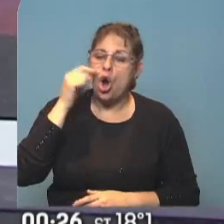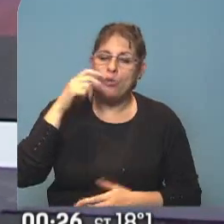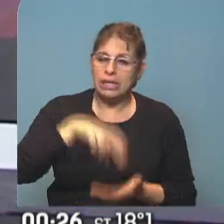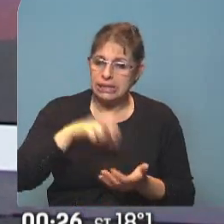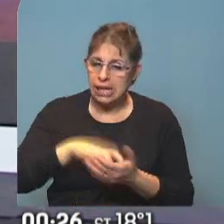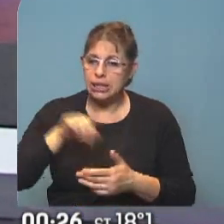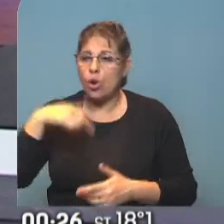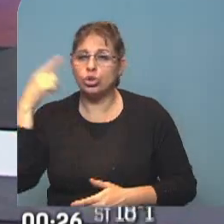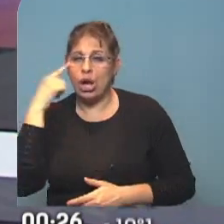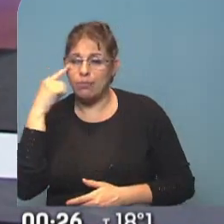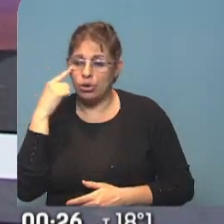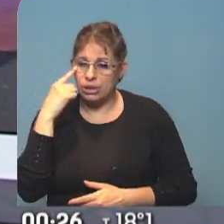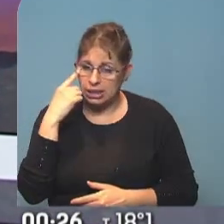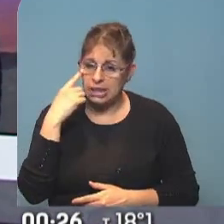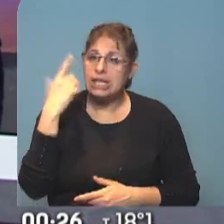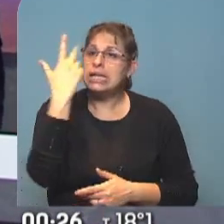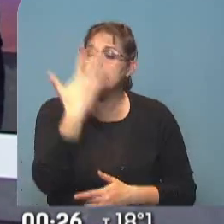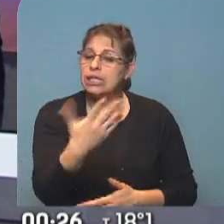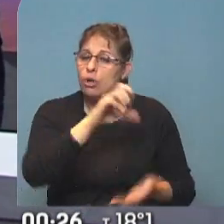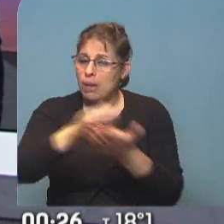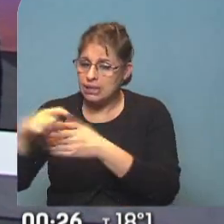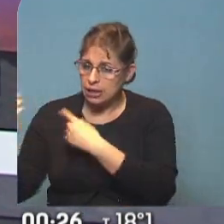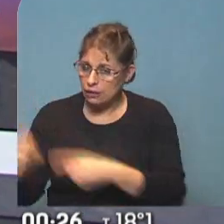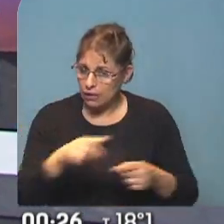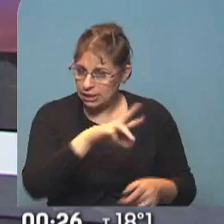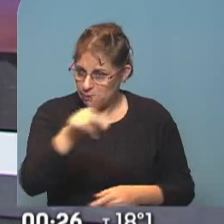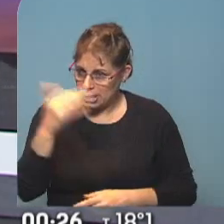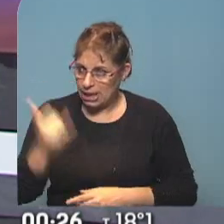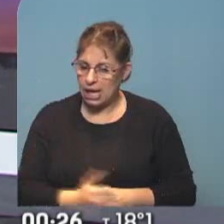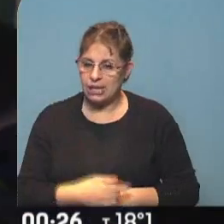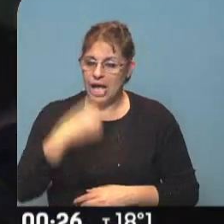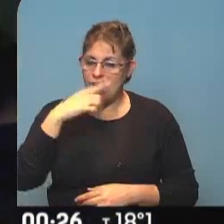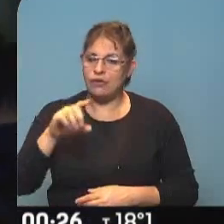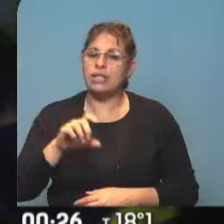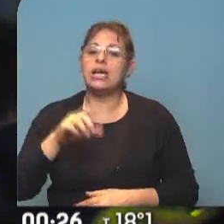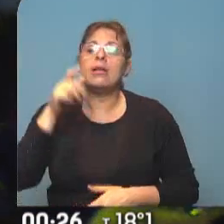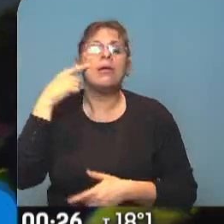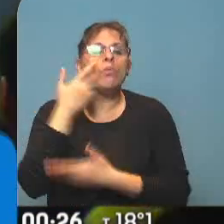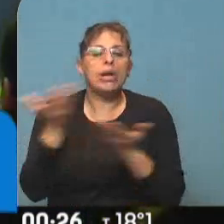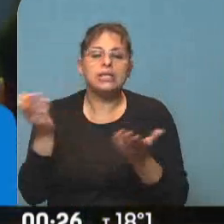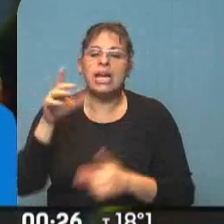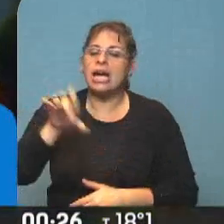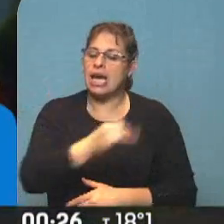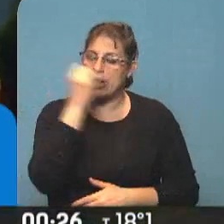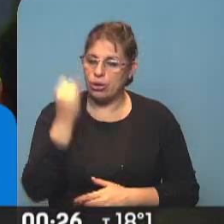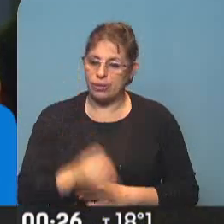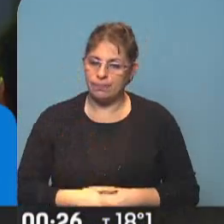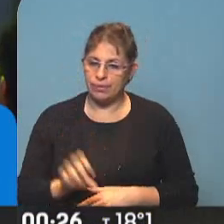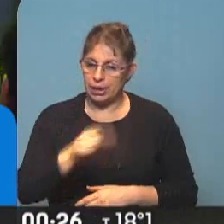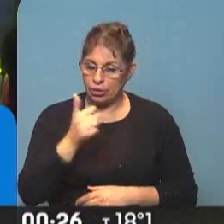japonés. 20 duplas de 5 países diferentes. Finalmente, estos fueron los ganadores. Concierto Miñón de